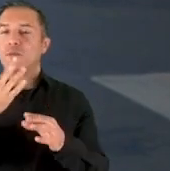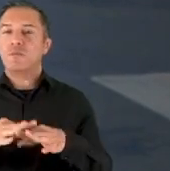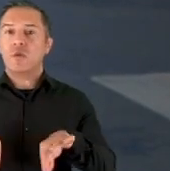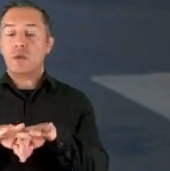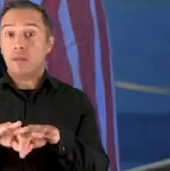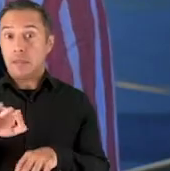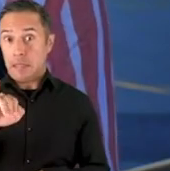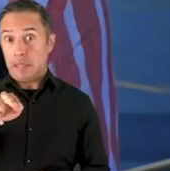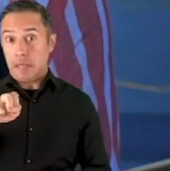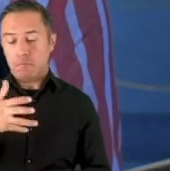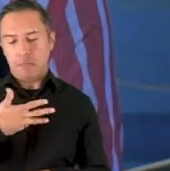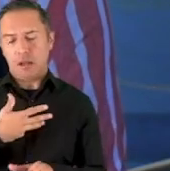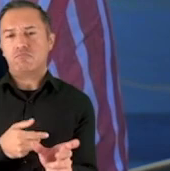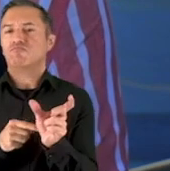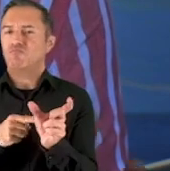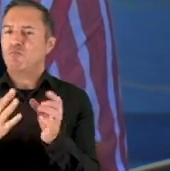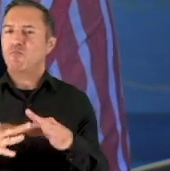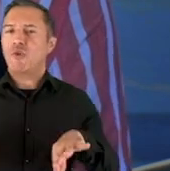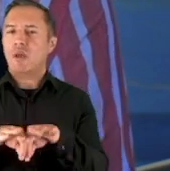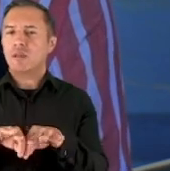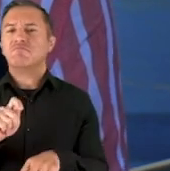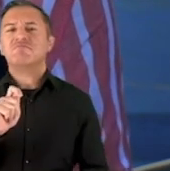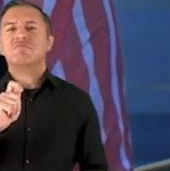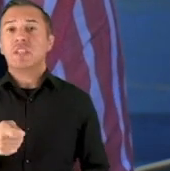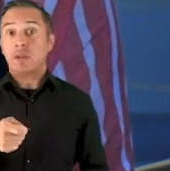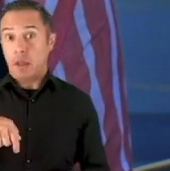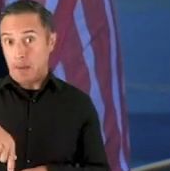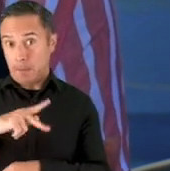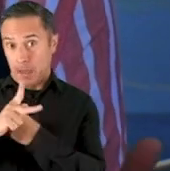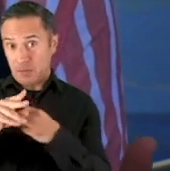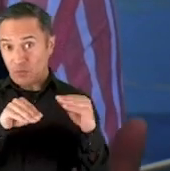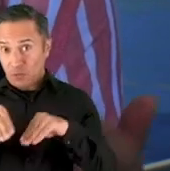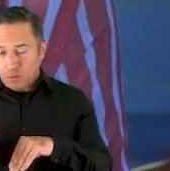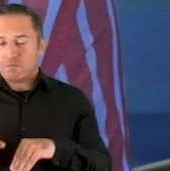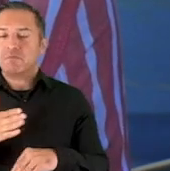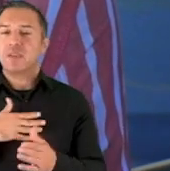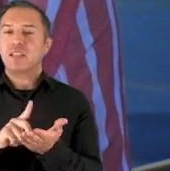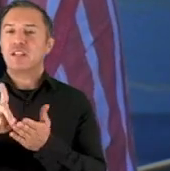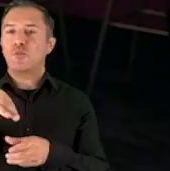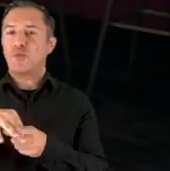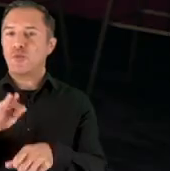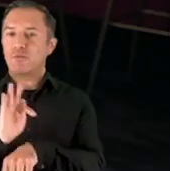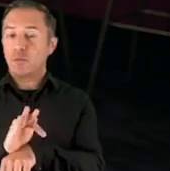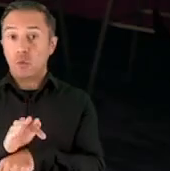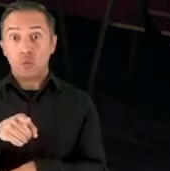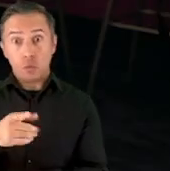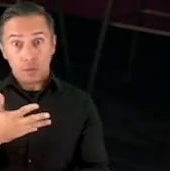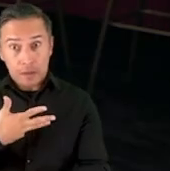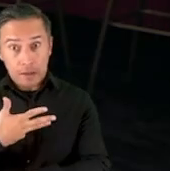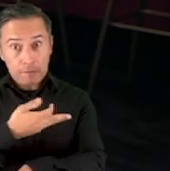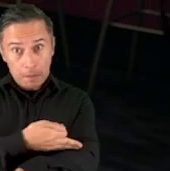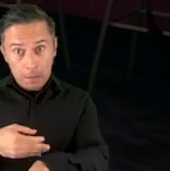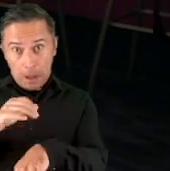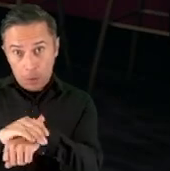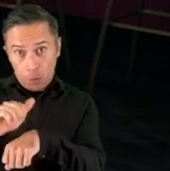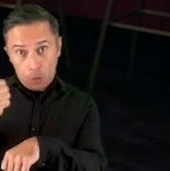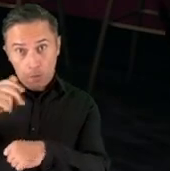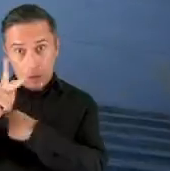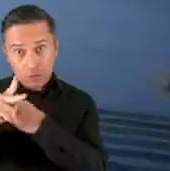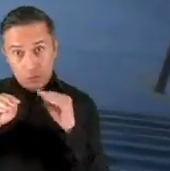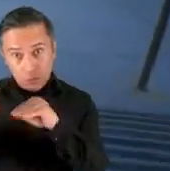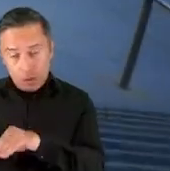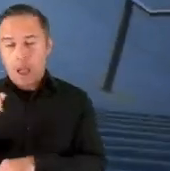importa es importante tener mi INE porque es mi derecho de ejercer Mi voto desde acá si tienes familiares o amigos que viven en el